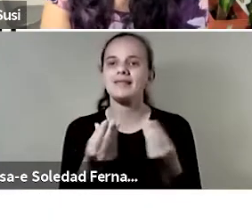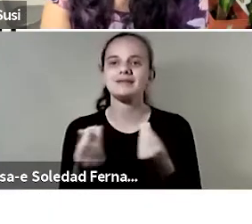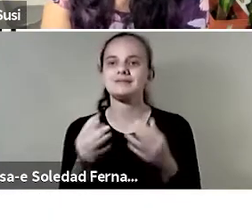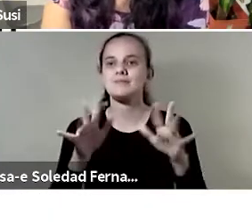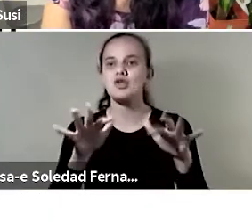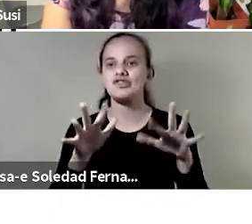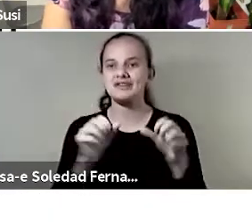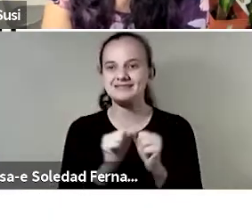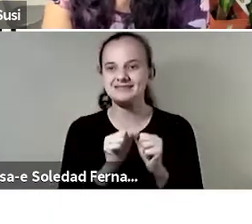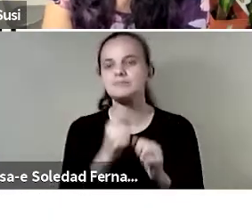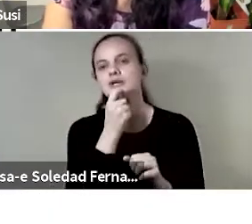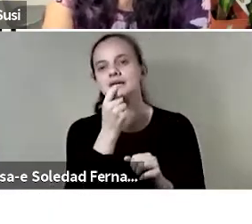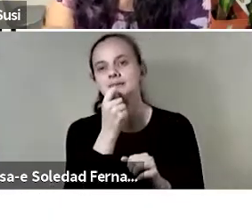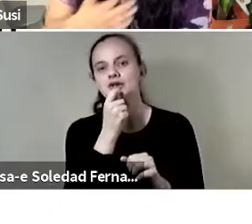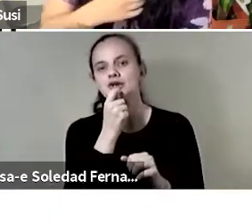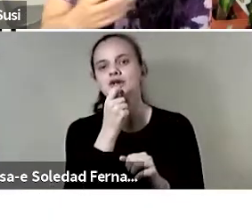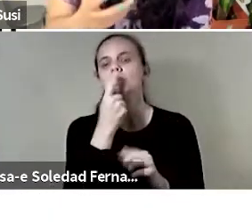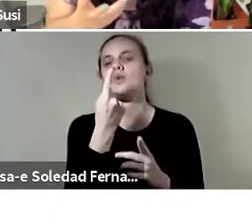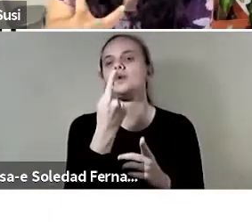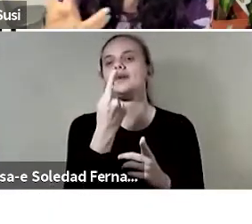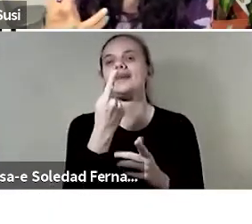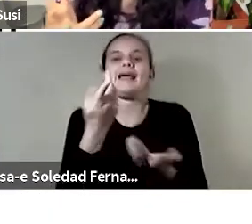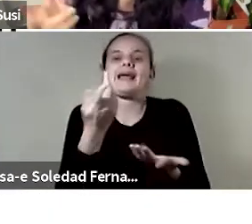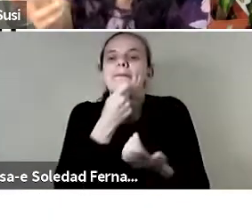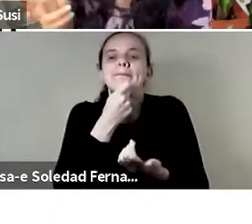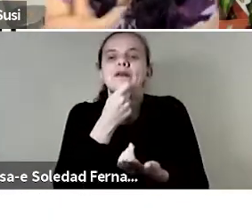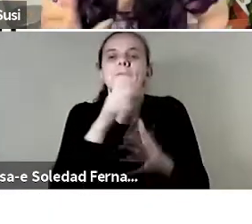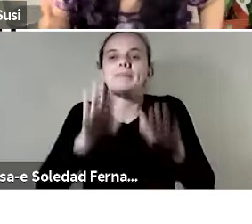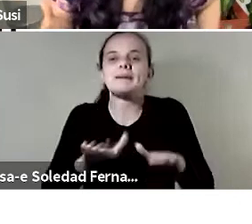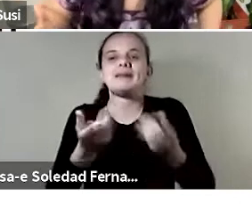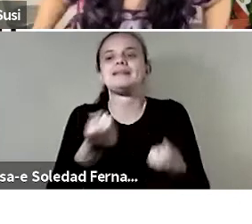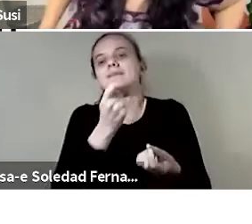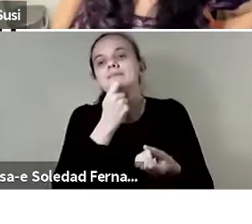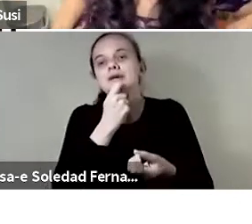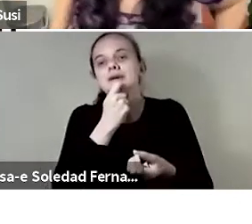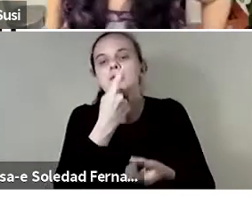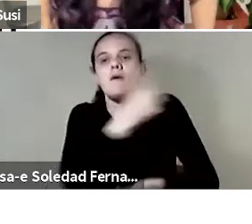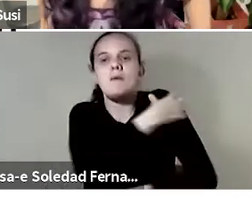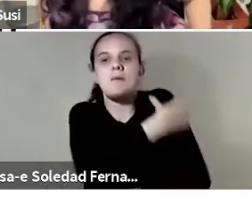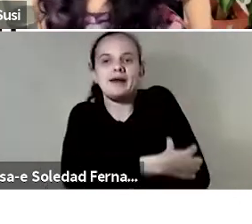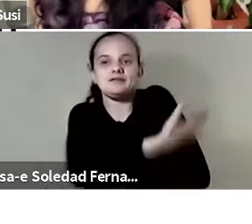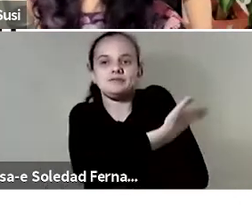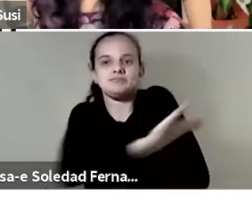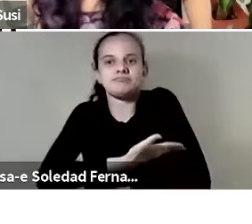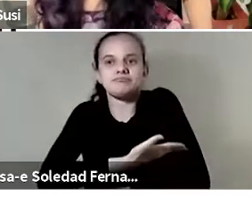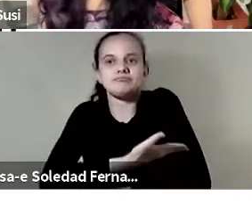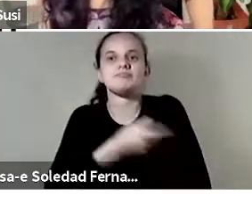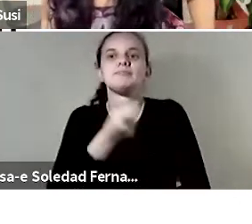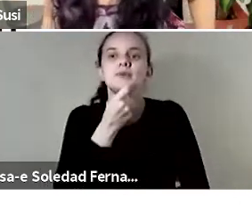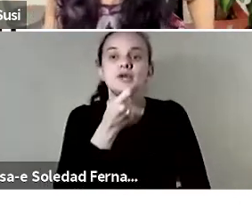En el caso de las habilidades motrices, digamos, del uso de las manos en particular, un ejemplo de